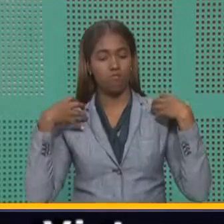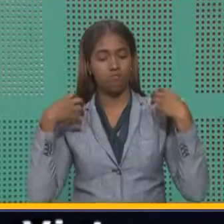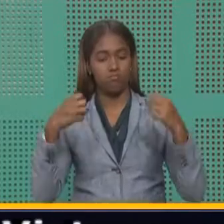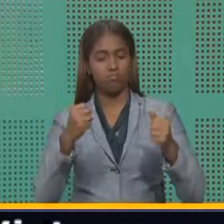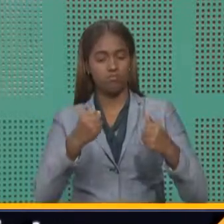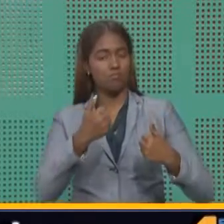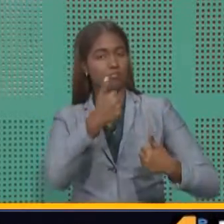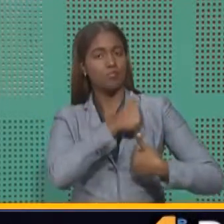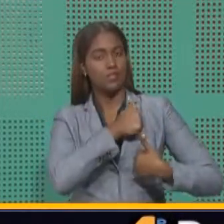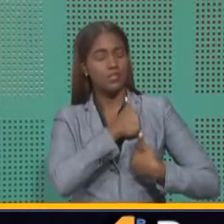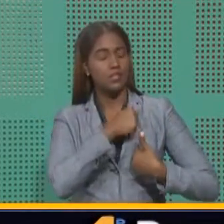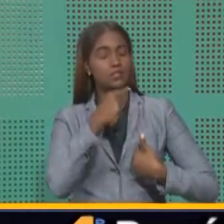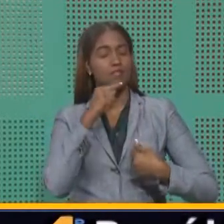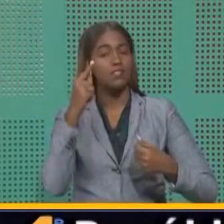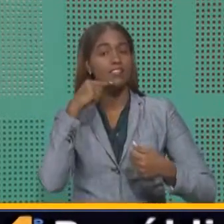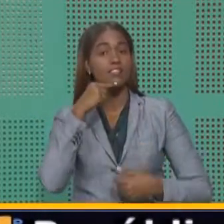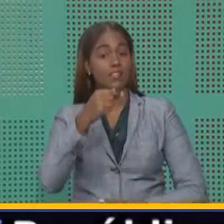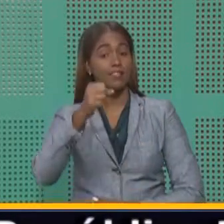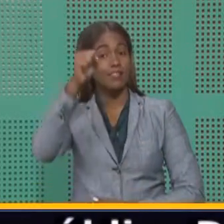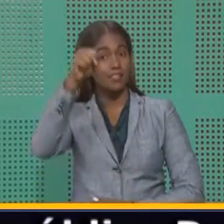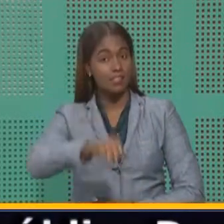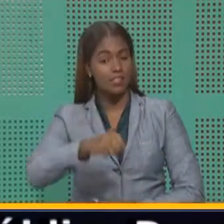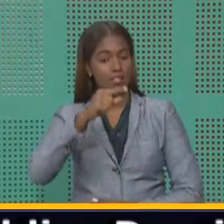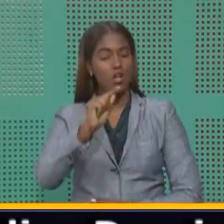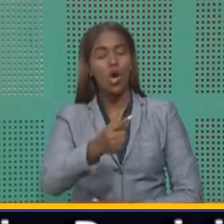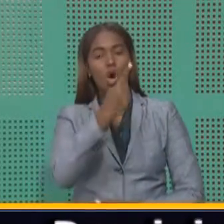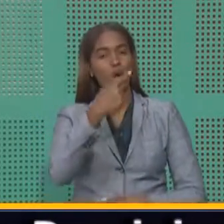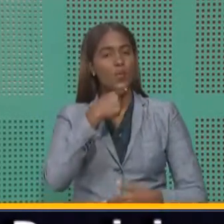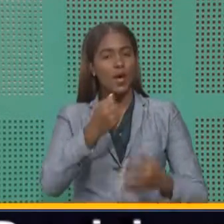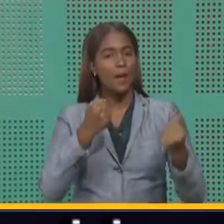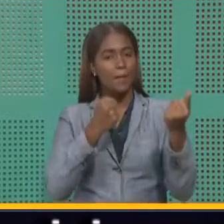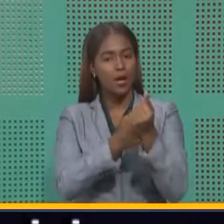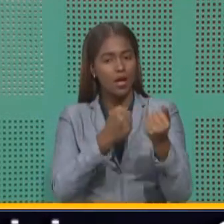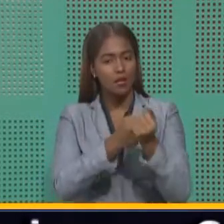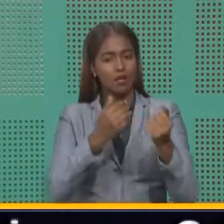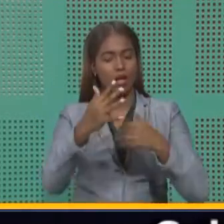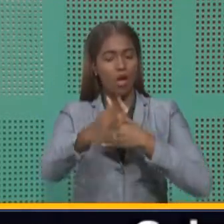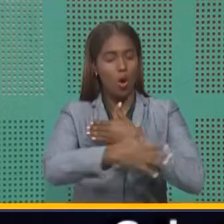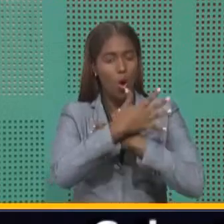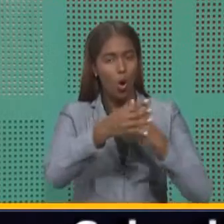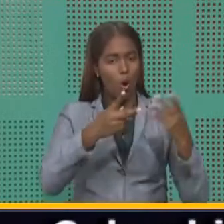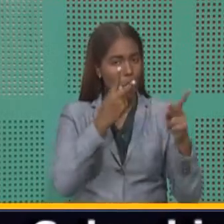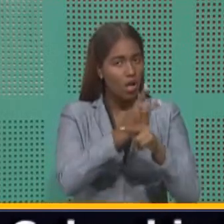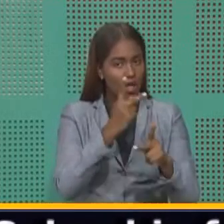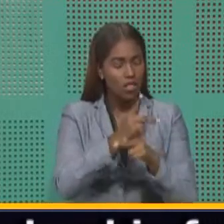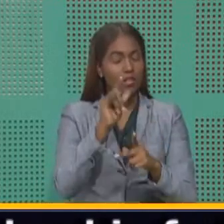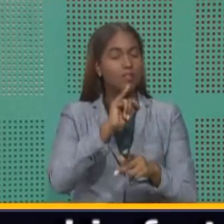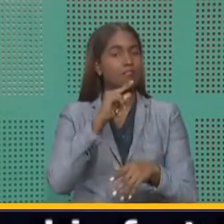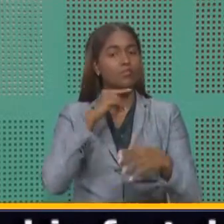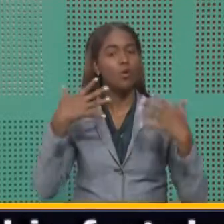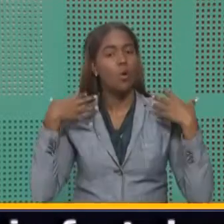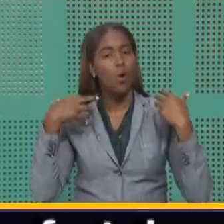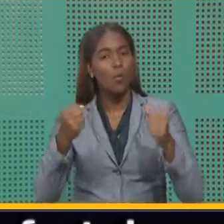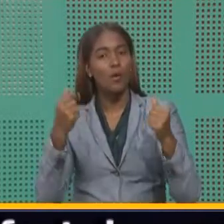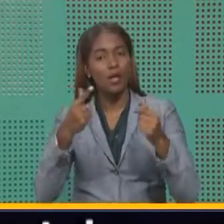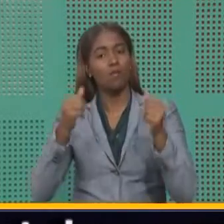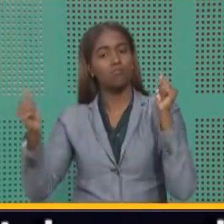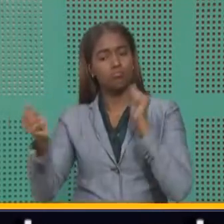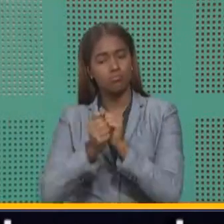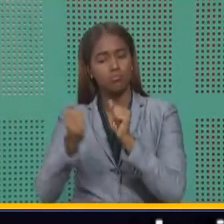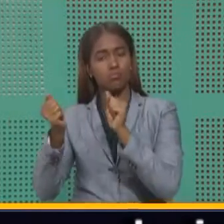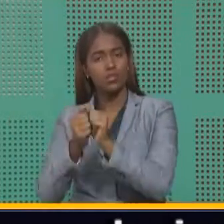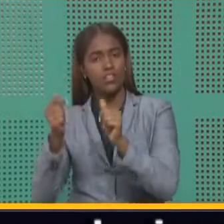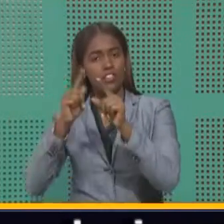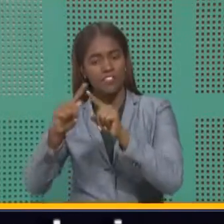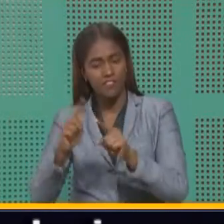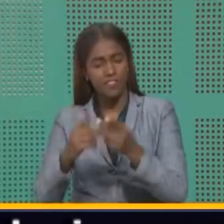que dice presente no sólo para cuidar la frontera sino que es capaz de acompañarnos en los